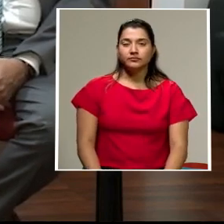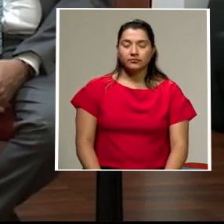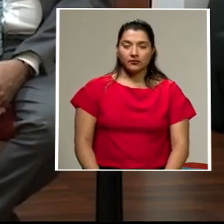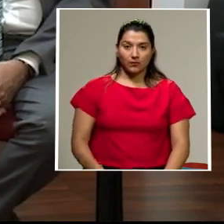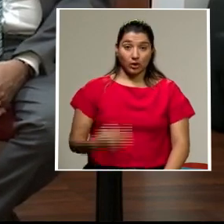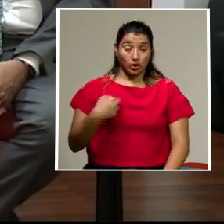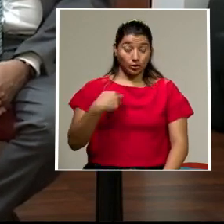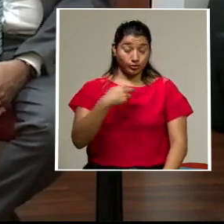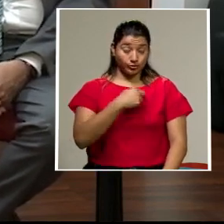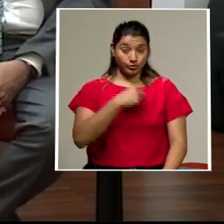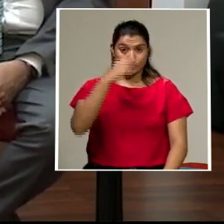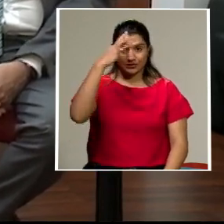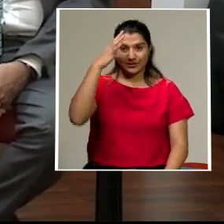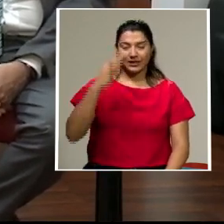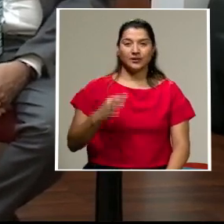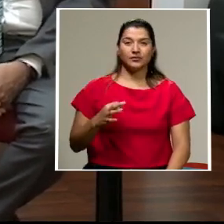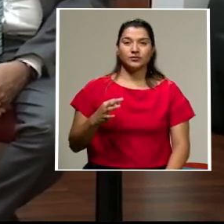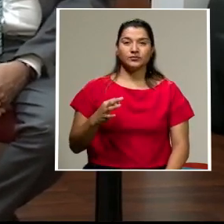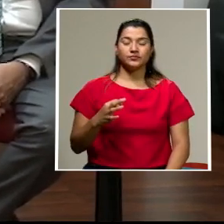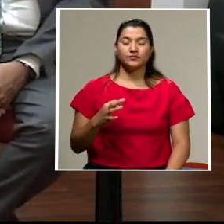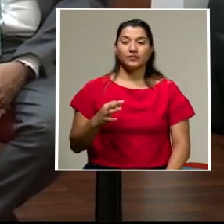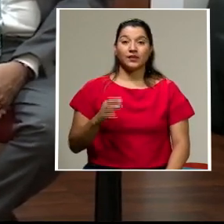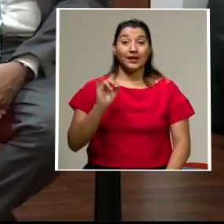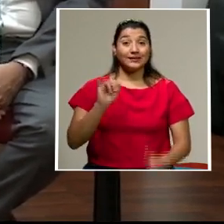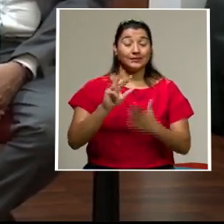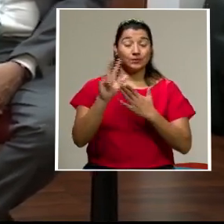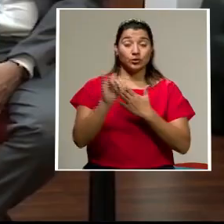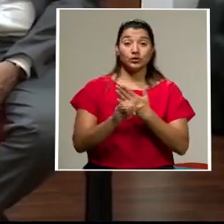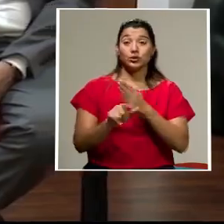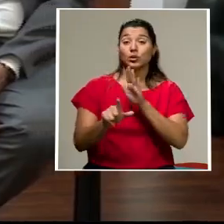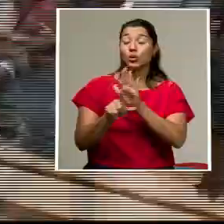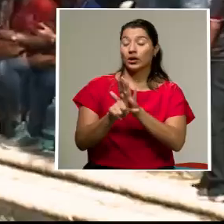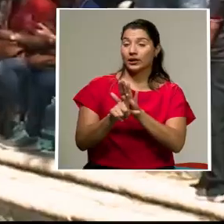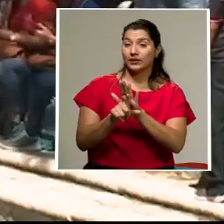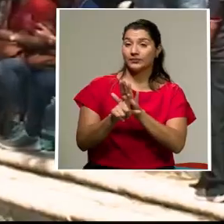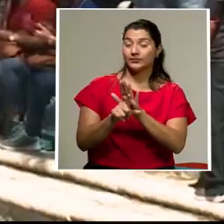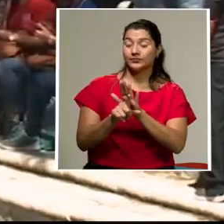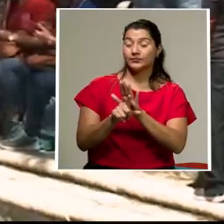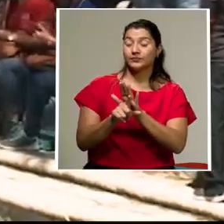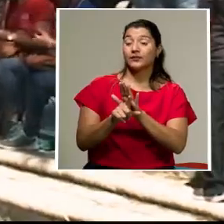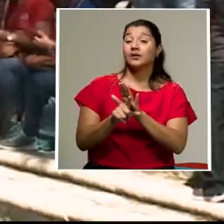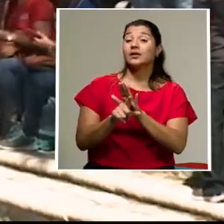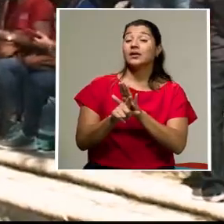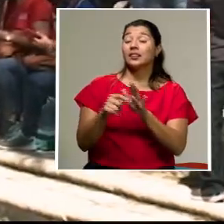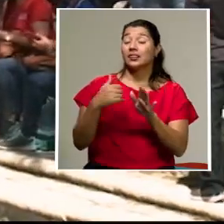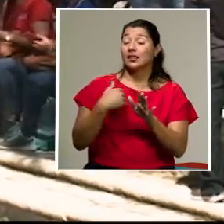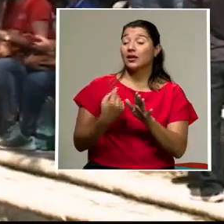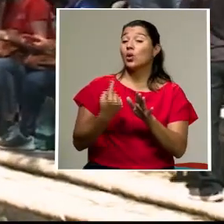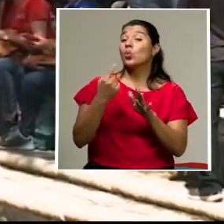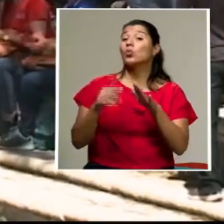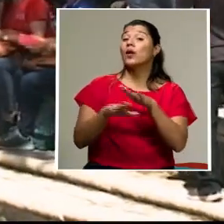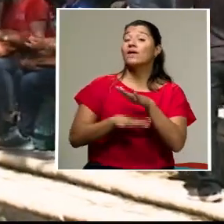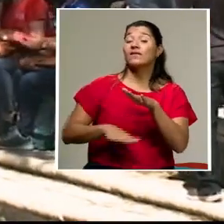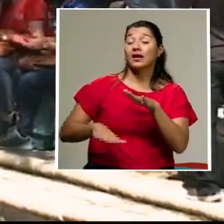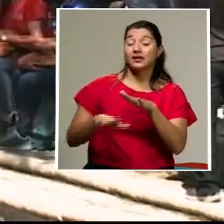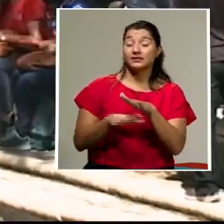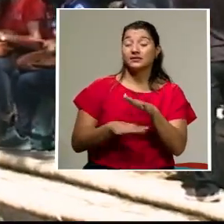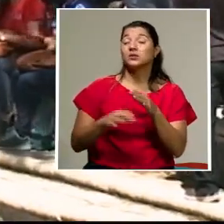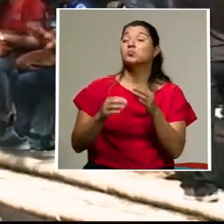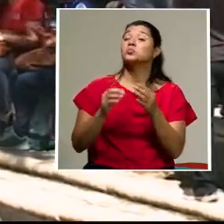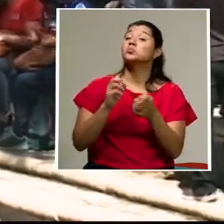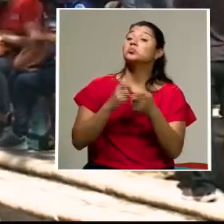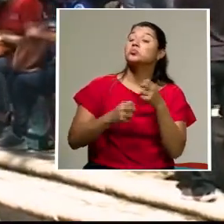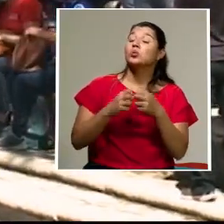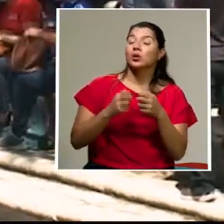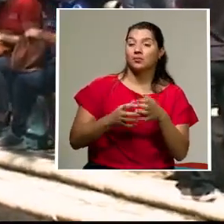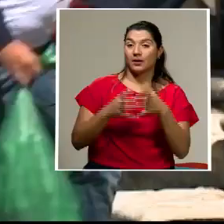Nosotros creemos que este proyecto de ley se ha fundamentado en una distorsión muy grande